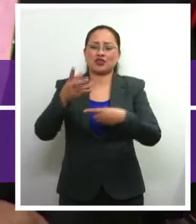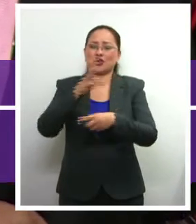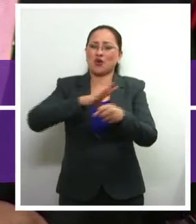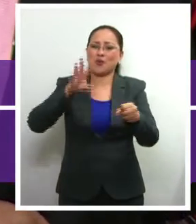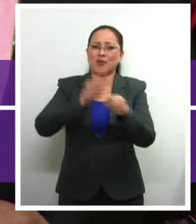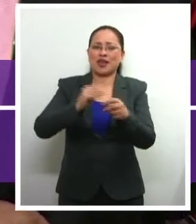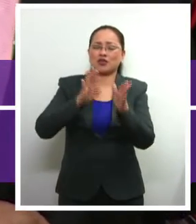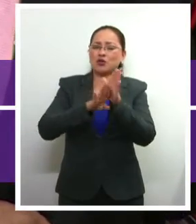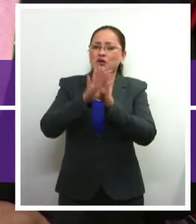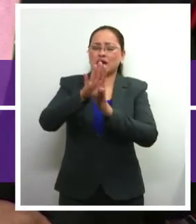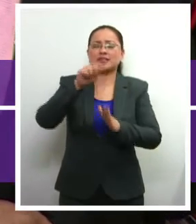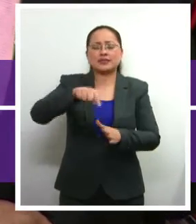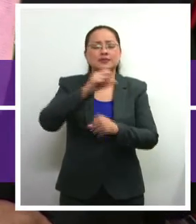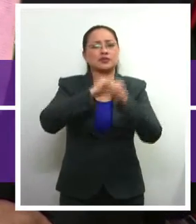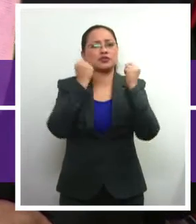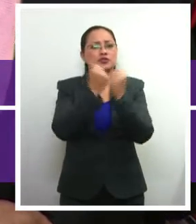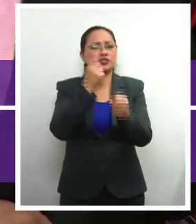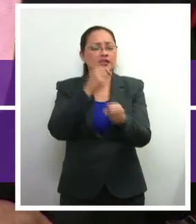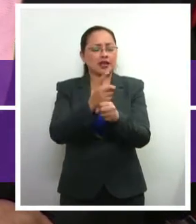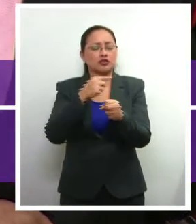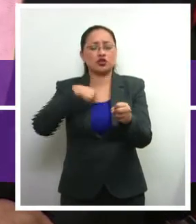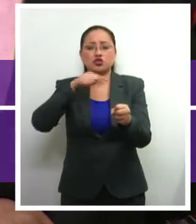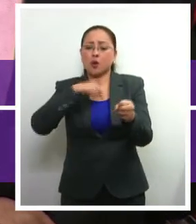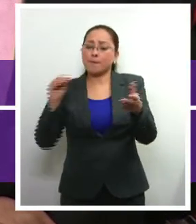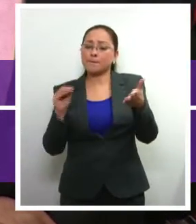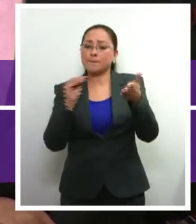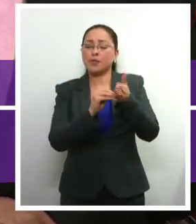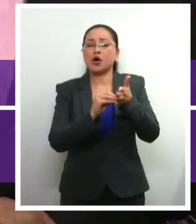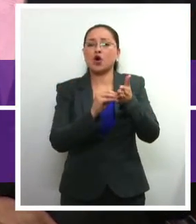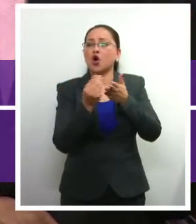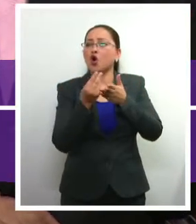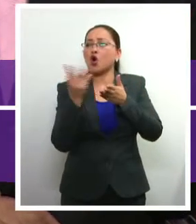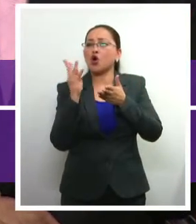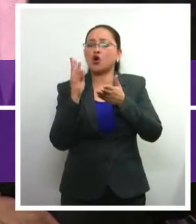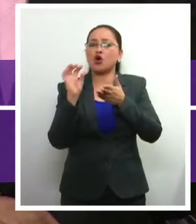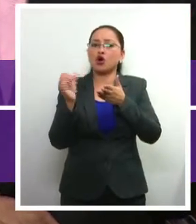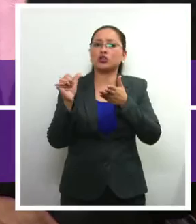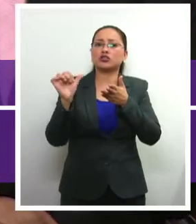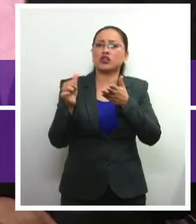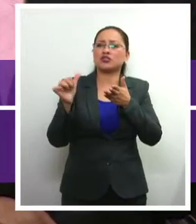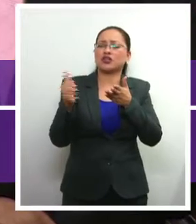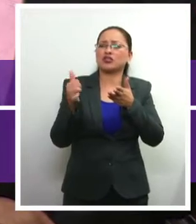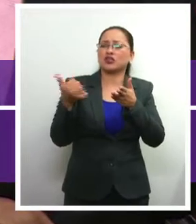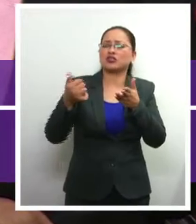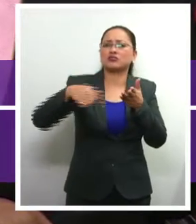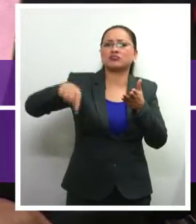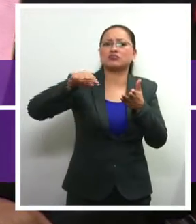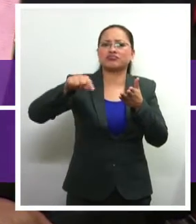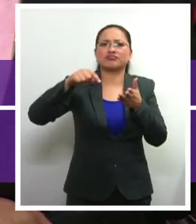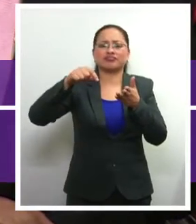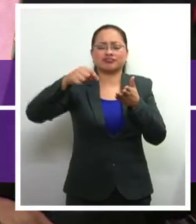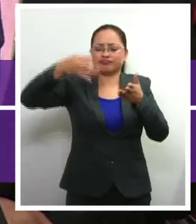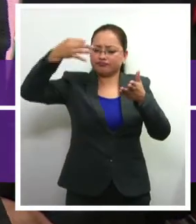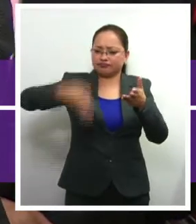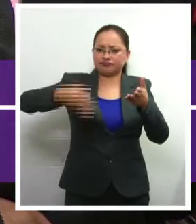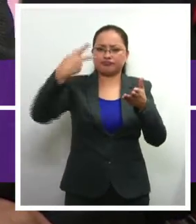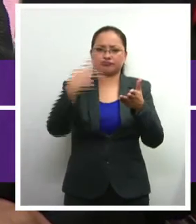de la sociedad, y aquí añadimos, y cualquiera otras finalidades dignificadoras de la